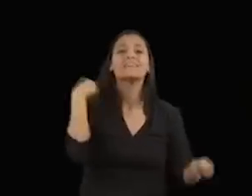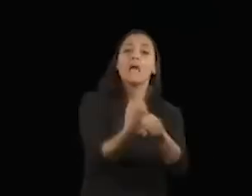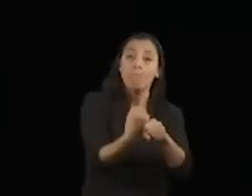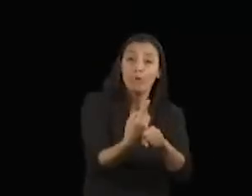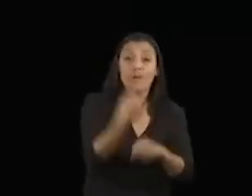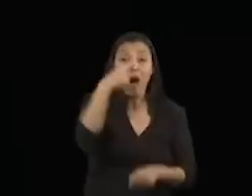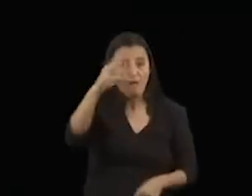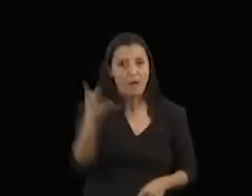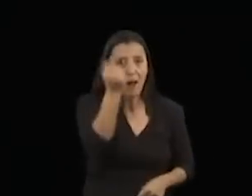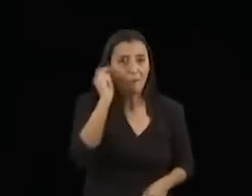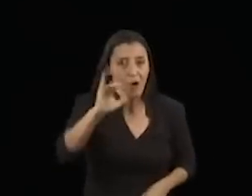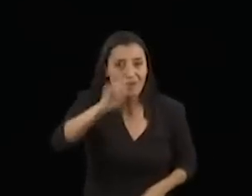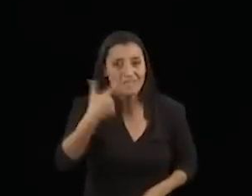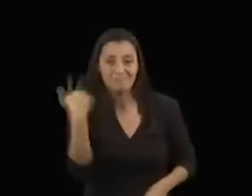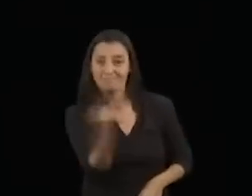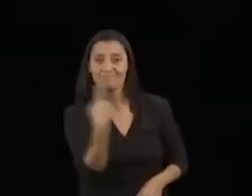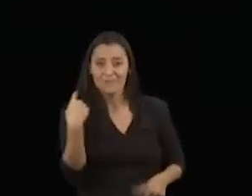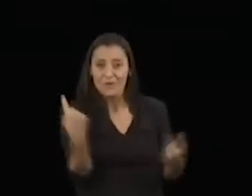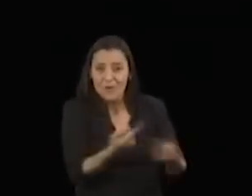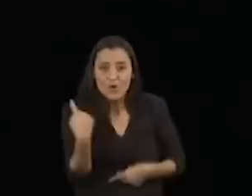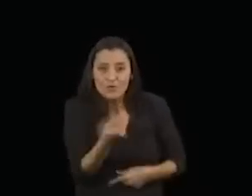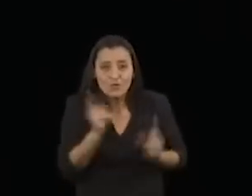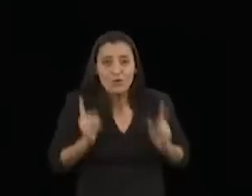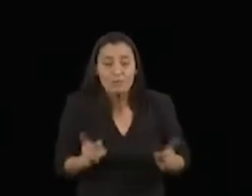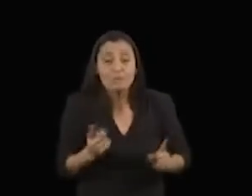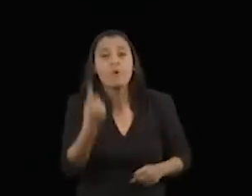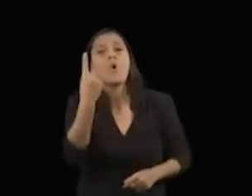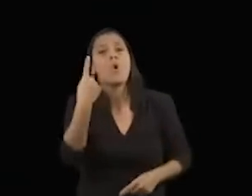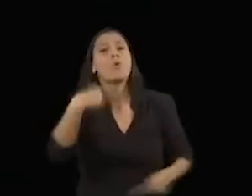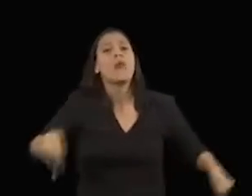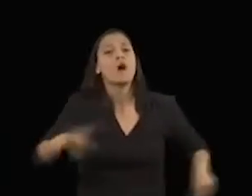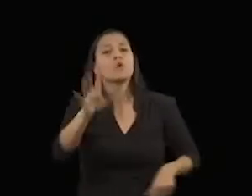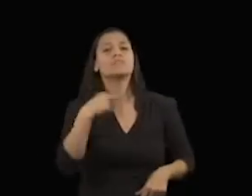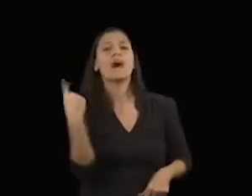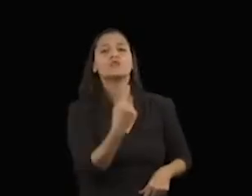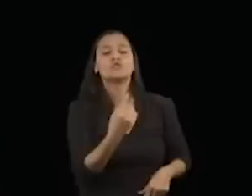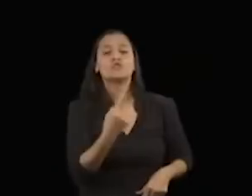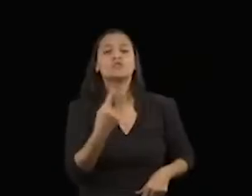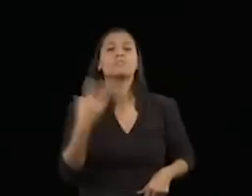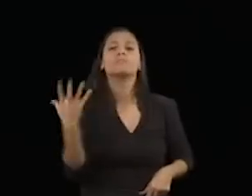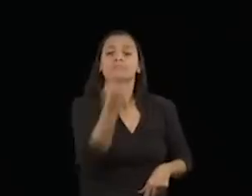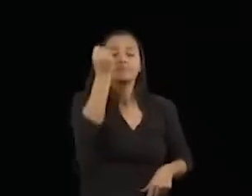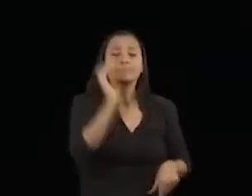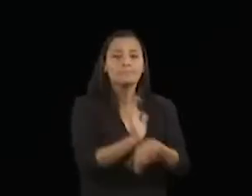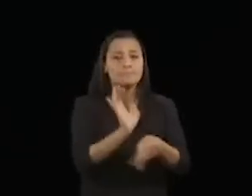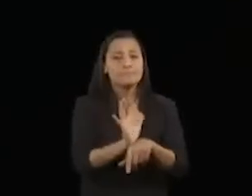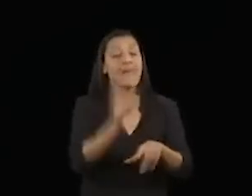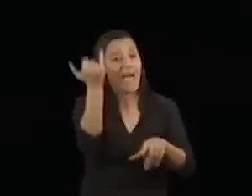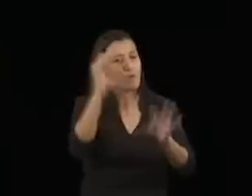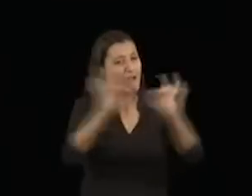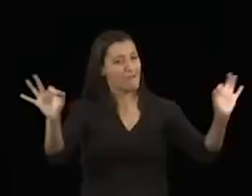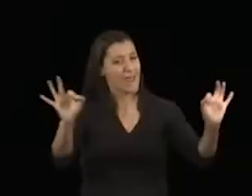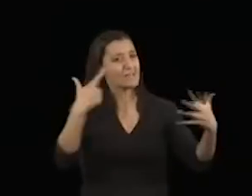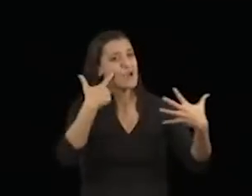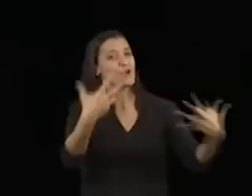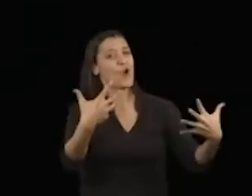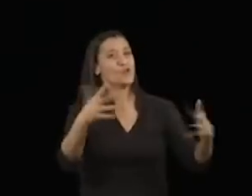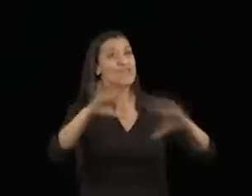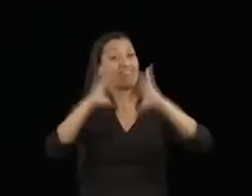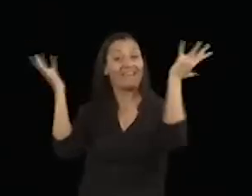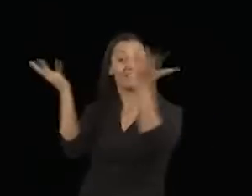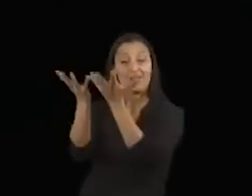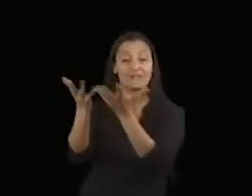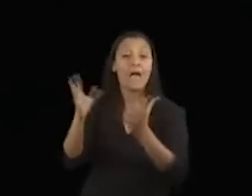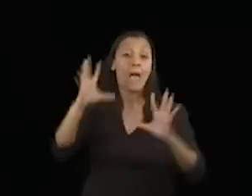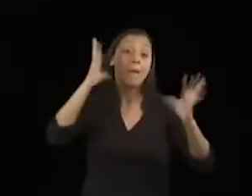hicimos nosotros, era, una de las cosas que hicimos, dijimos, no sé si se acuerdan, es mi frase más conocida internacionalmente, me gustaría